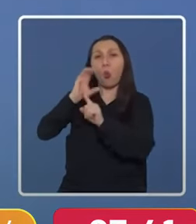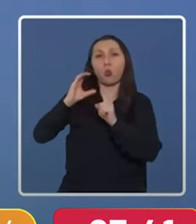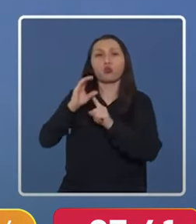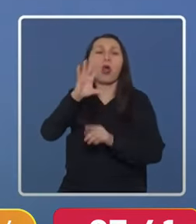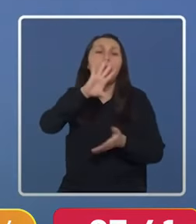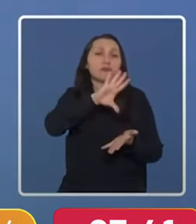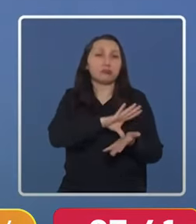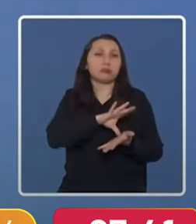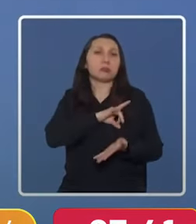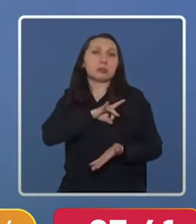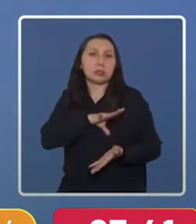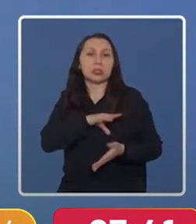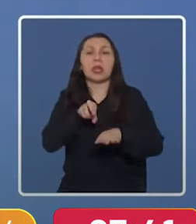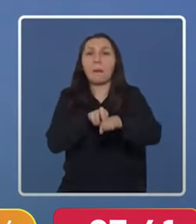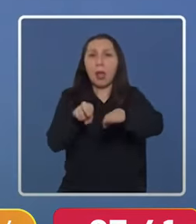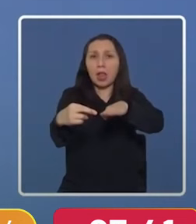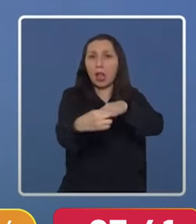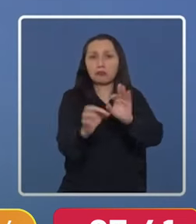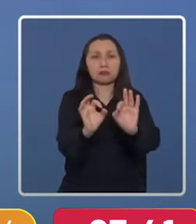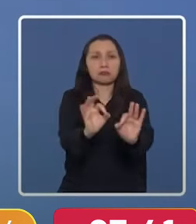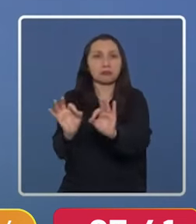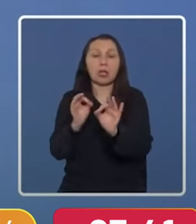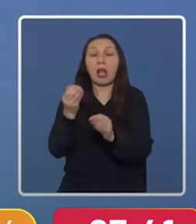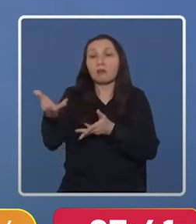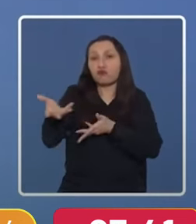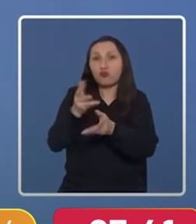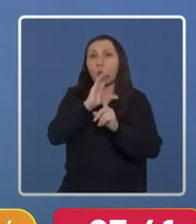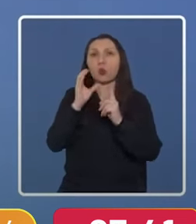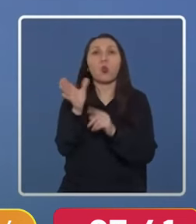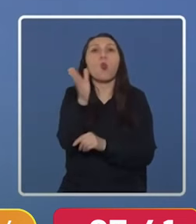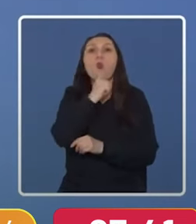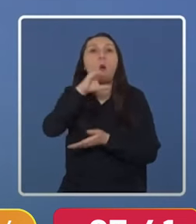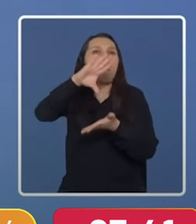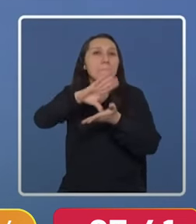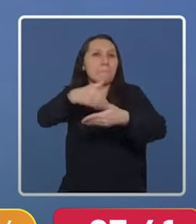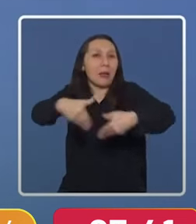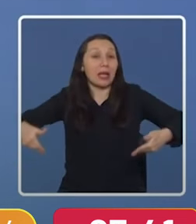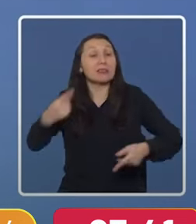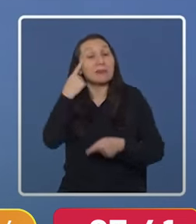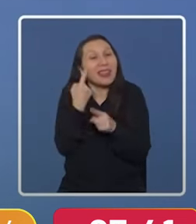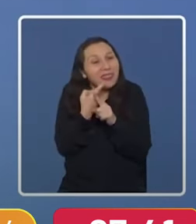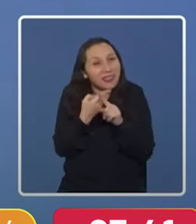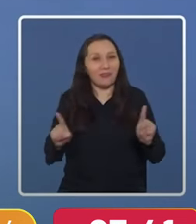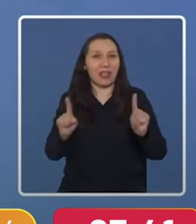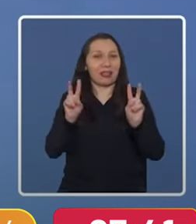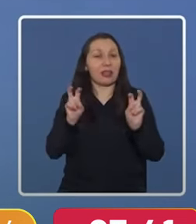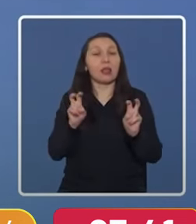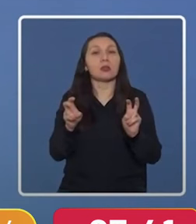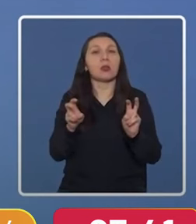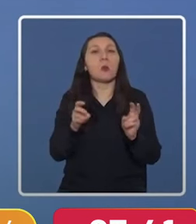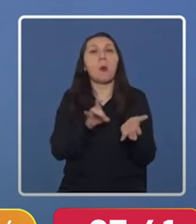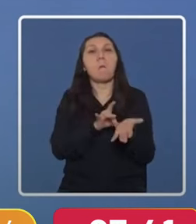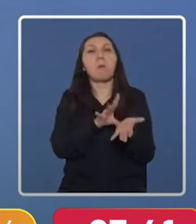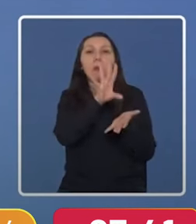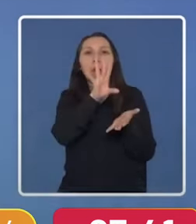pueblos Chile-Argentina en la Patagonia, y en eso evidentemente en la cultura no hay fronteras, ¿no? Pero otra cosa muy distinta es vulnerar la